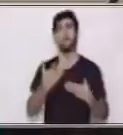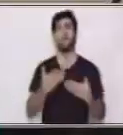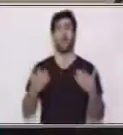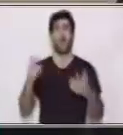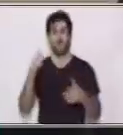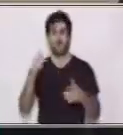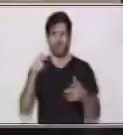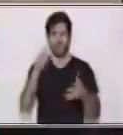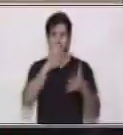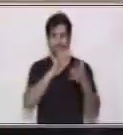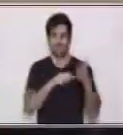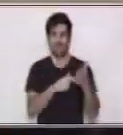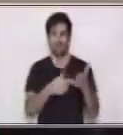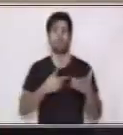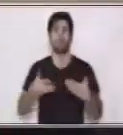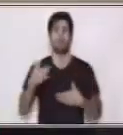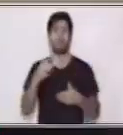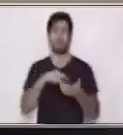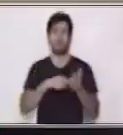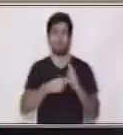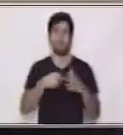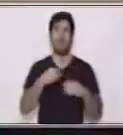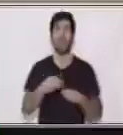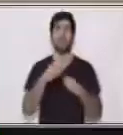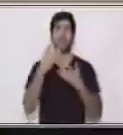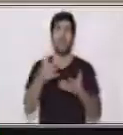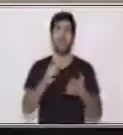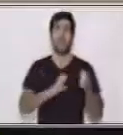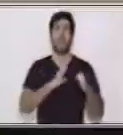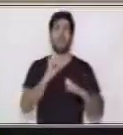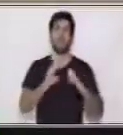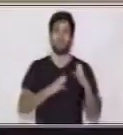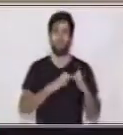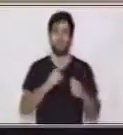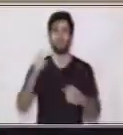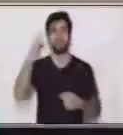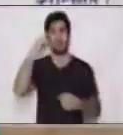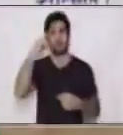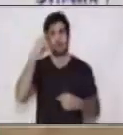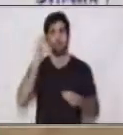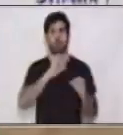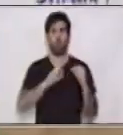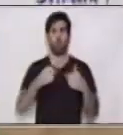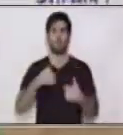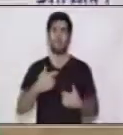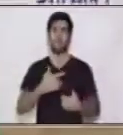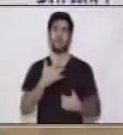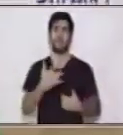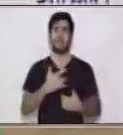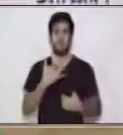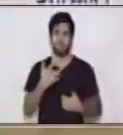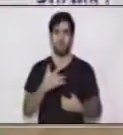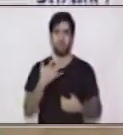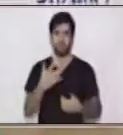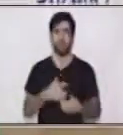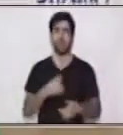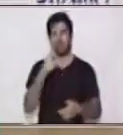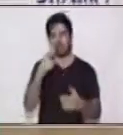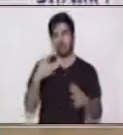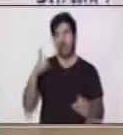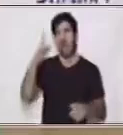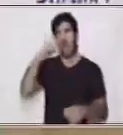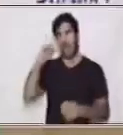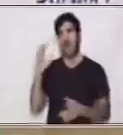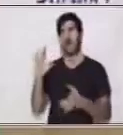del texto poético es transmitir emociones, pensamientos y sentimientos. En ese sentido, ya estás familiarizado con